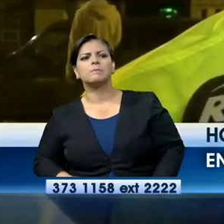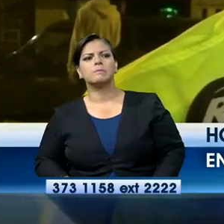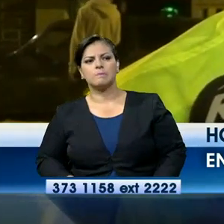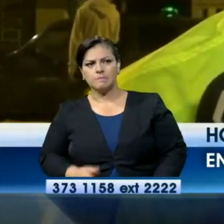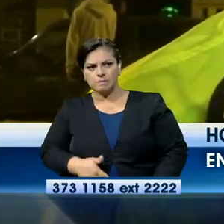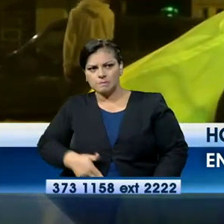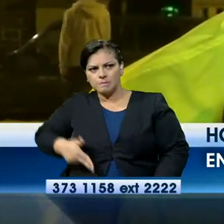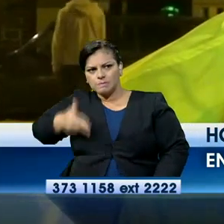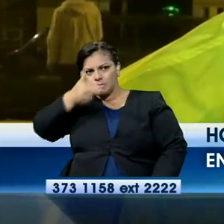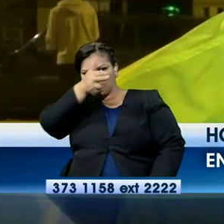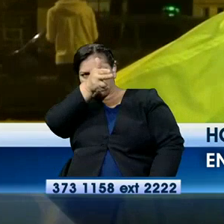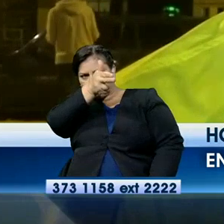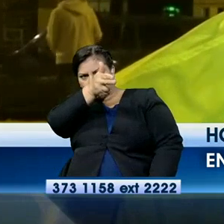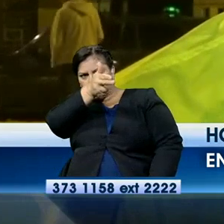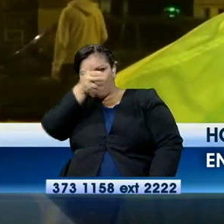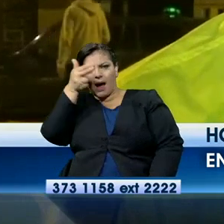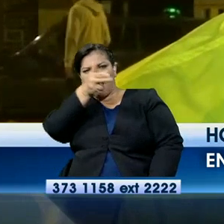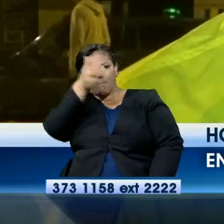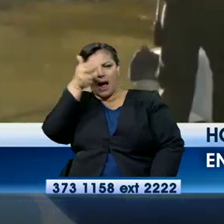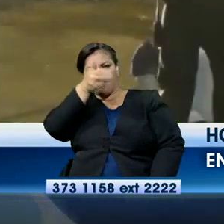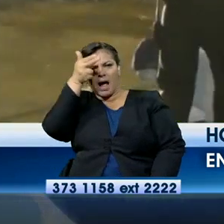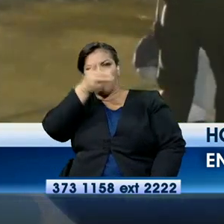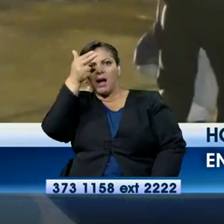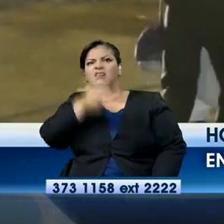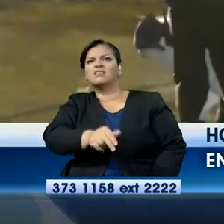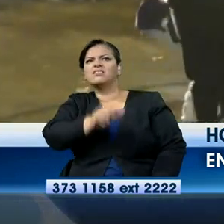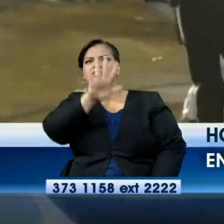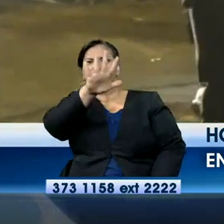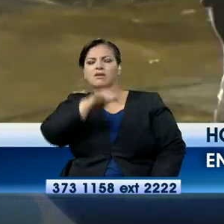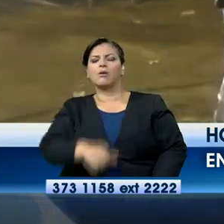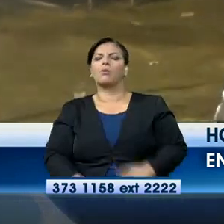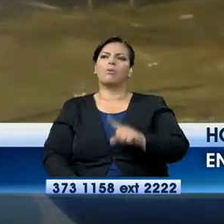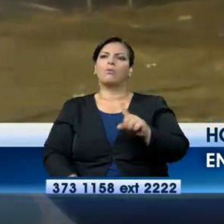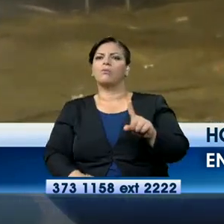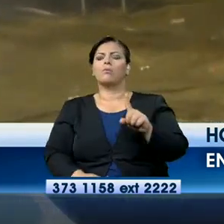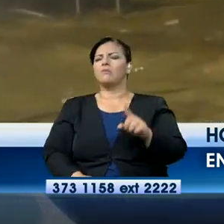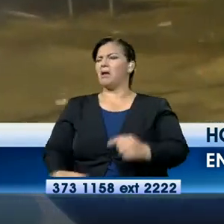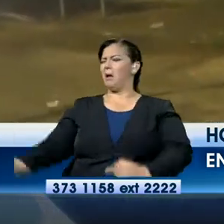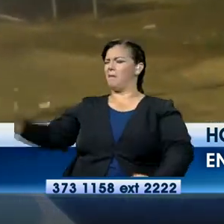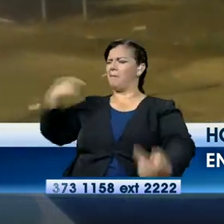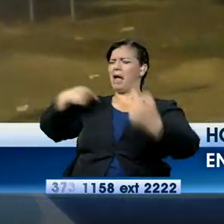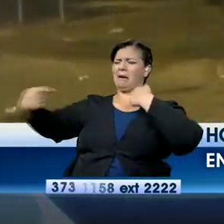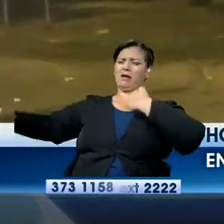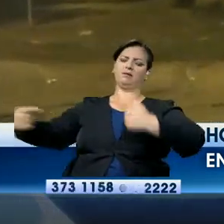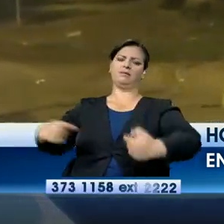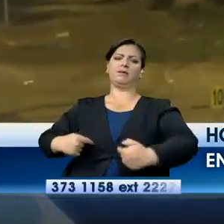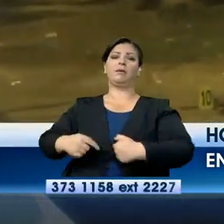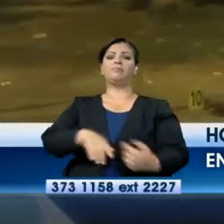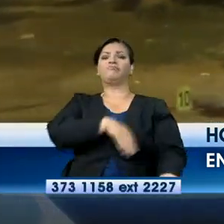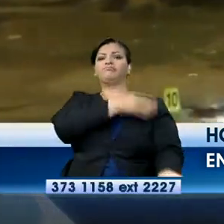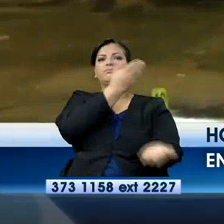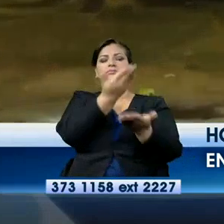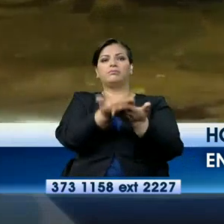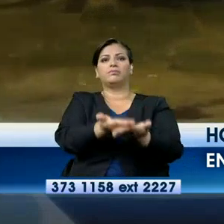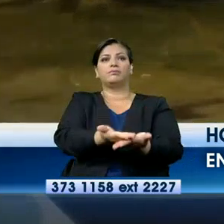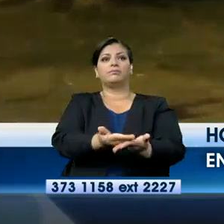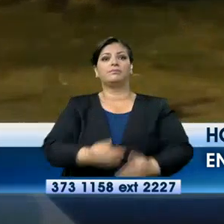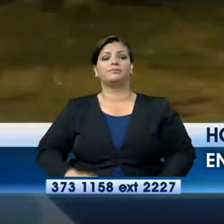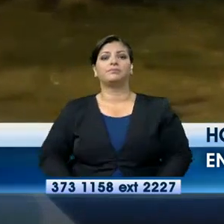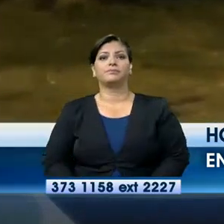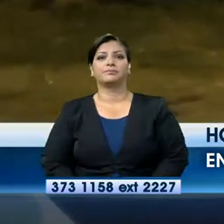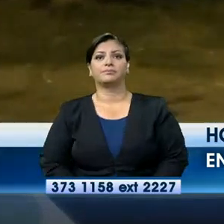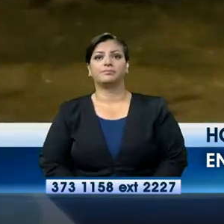se encuentra ya ubicada el domicilio donde vivía. Se encontraba con otras personas más cuando supuestamente llegaron